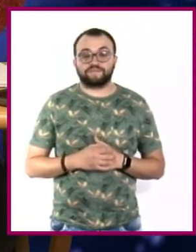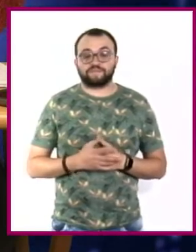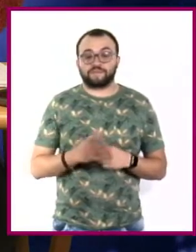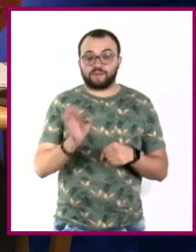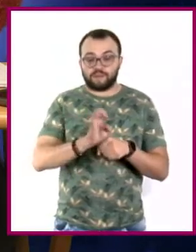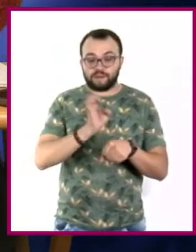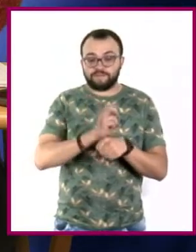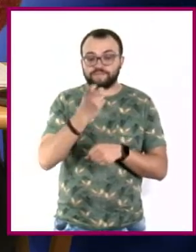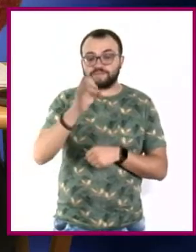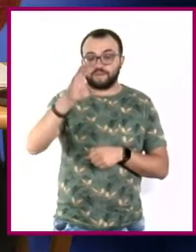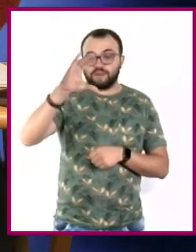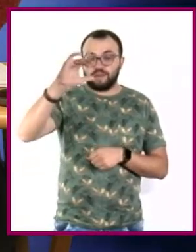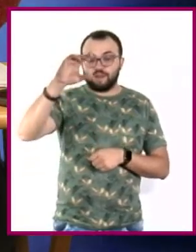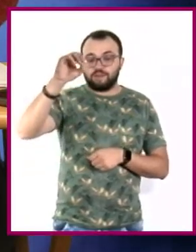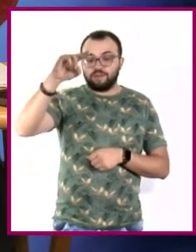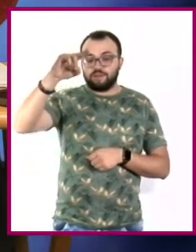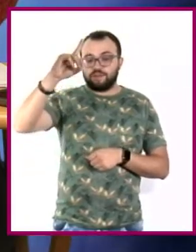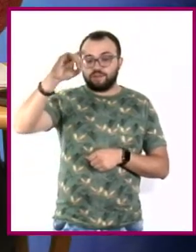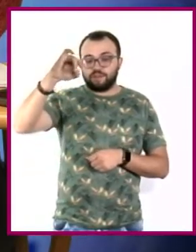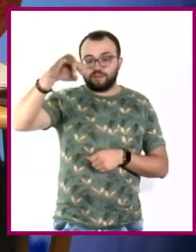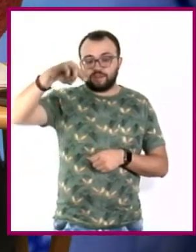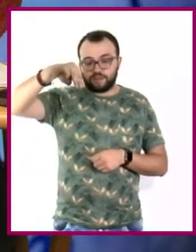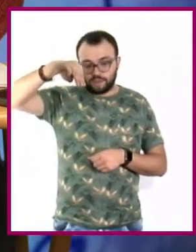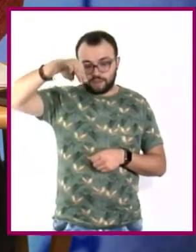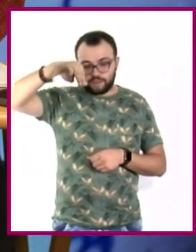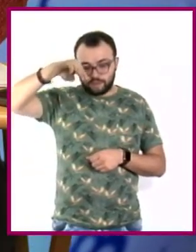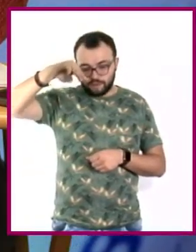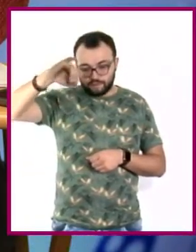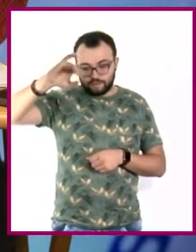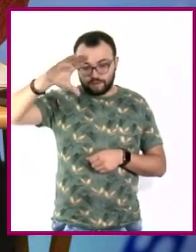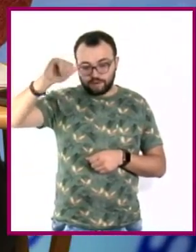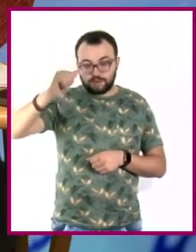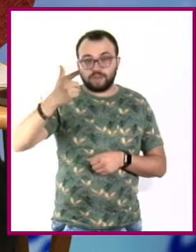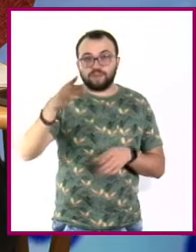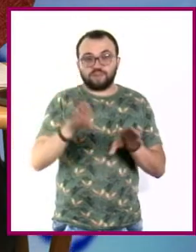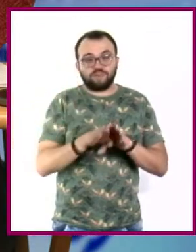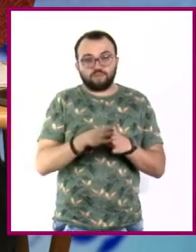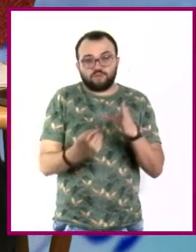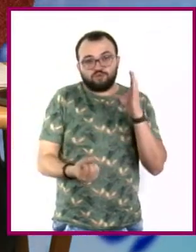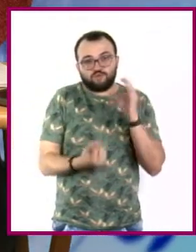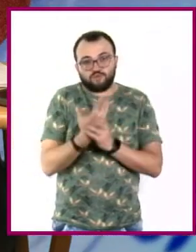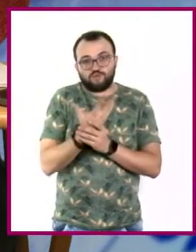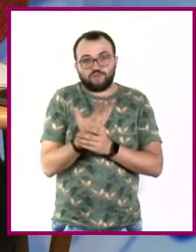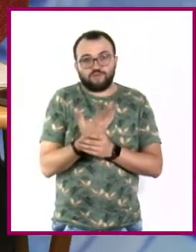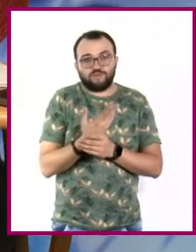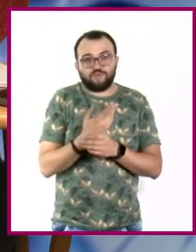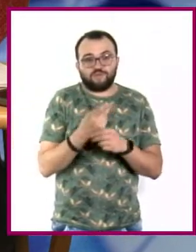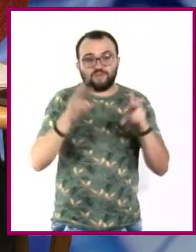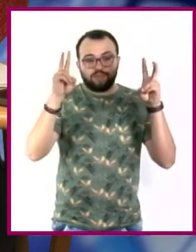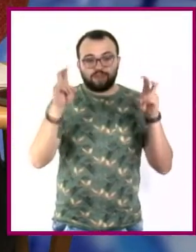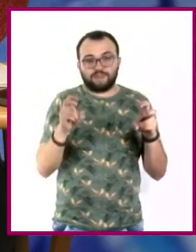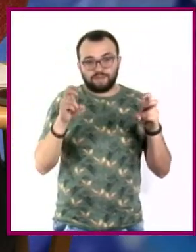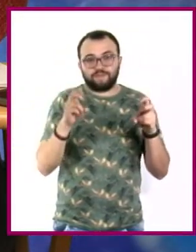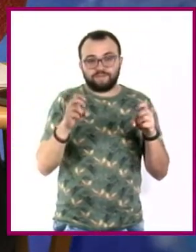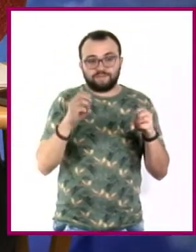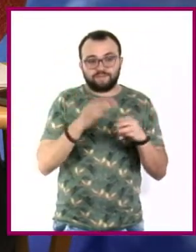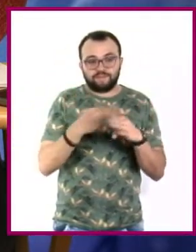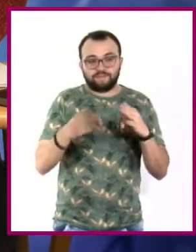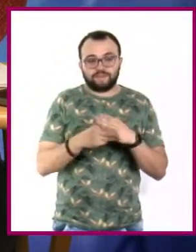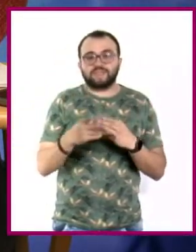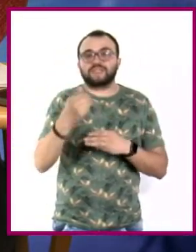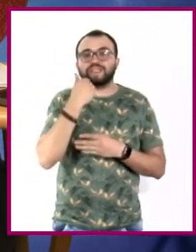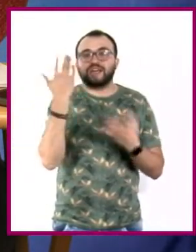Entonces, la cliodinámica es un campo científico relativamente nuevo. Pues sí, se trata de un intento por